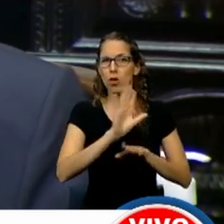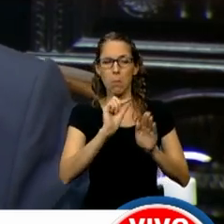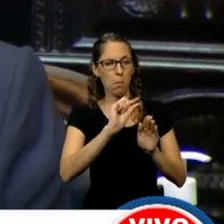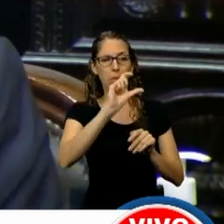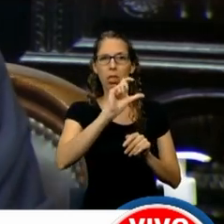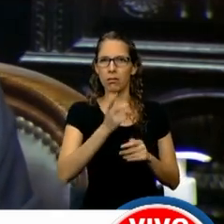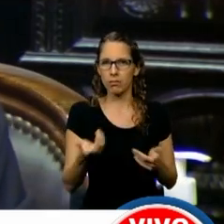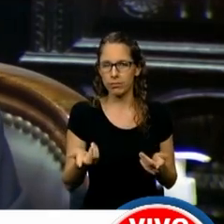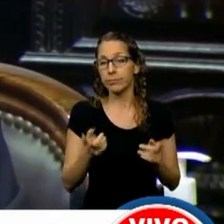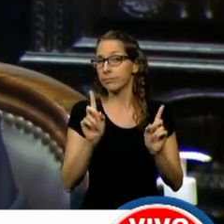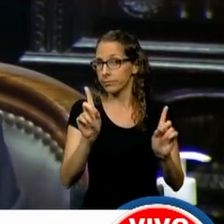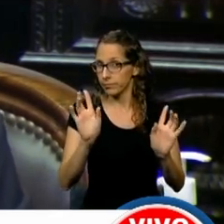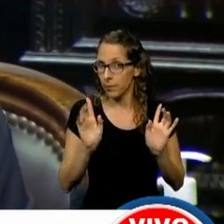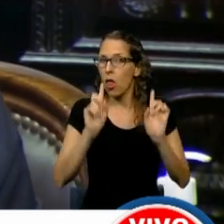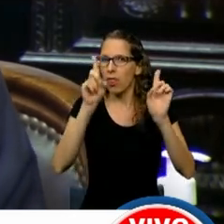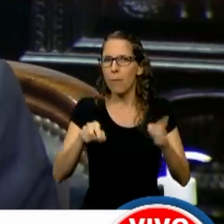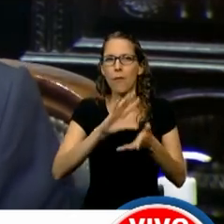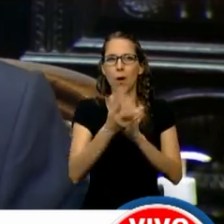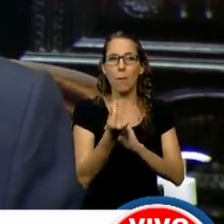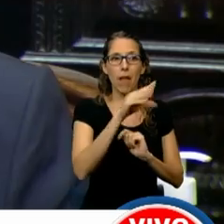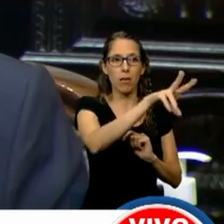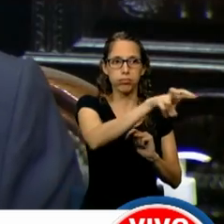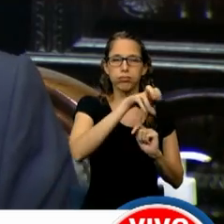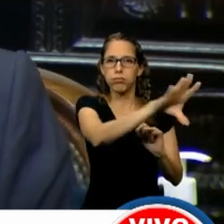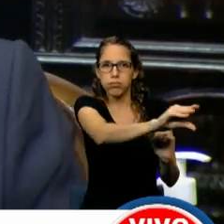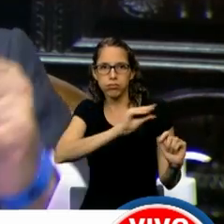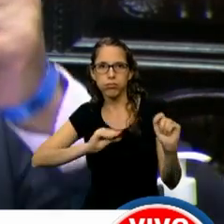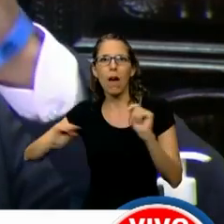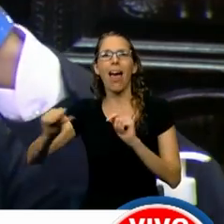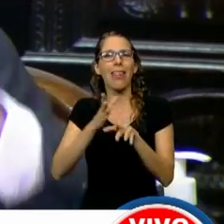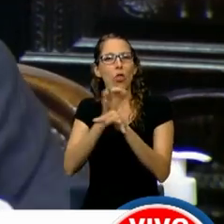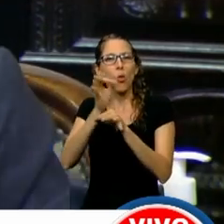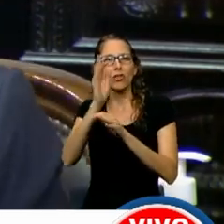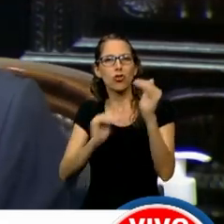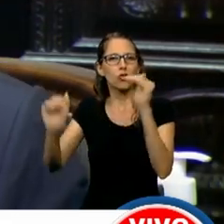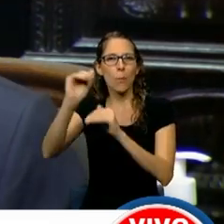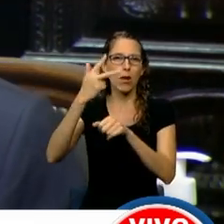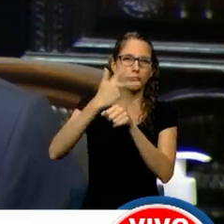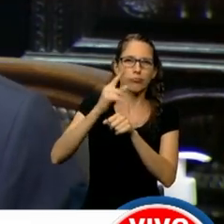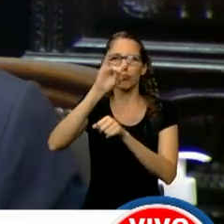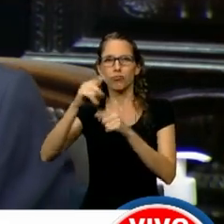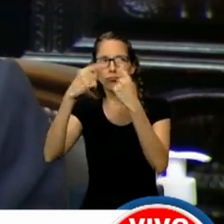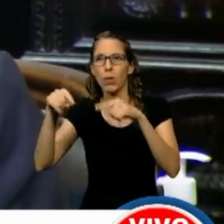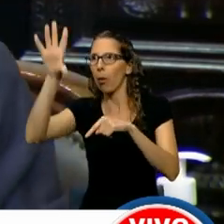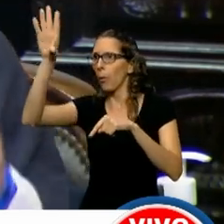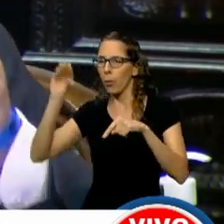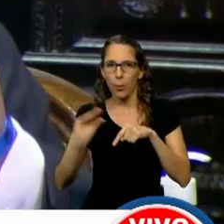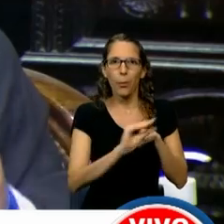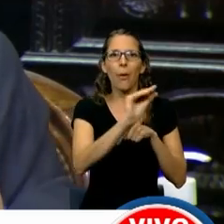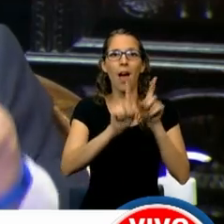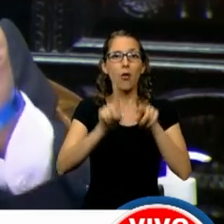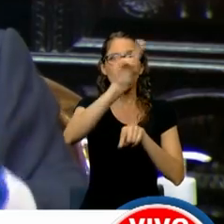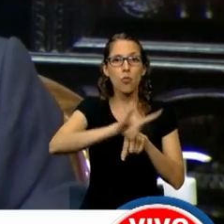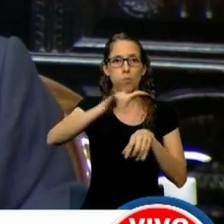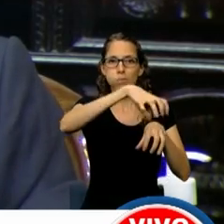produciendo un arbitrario de financiamiento de la educación superior quitándole dinero a las universidades que el